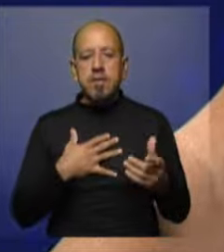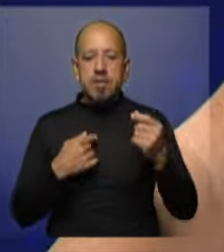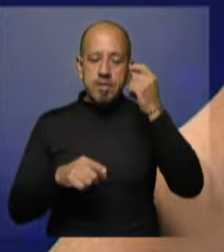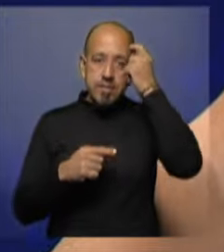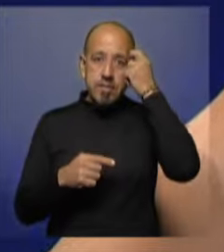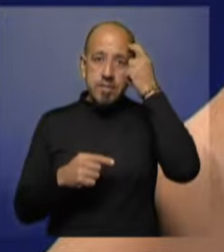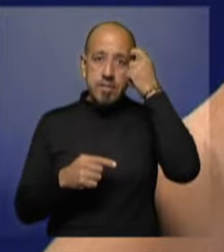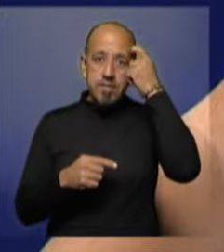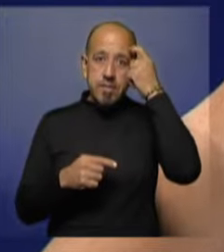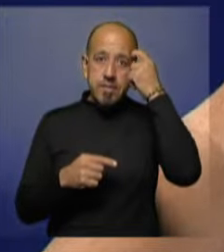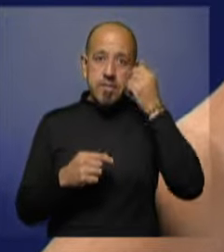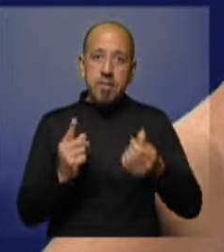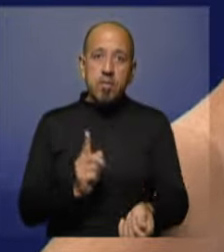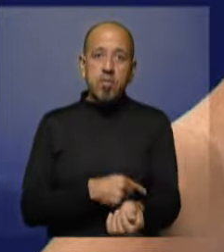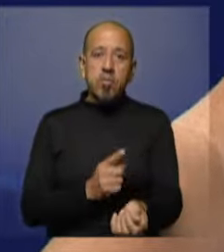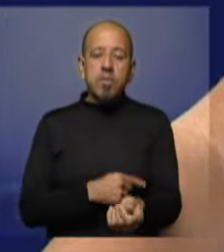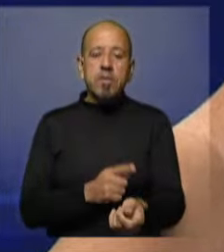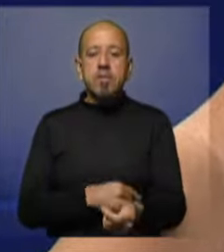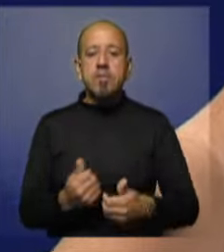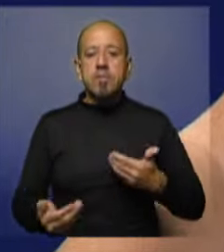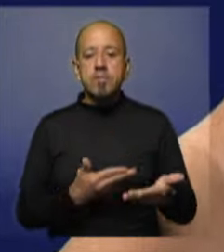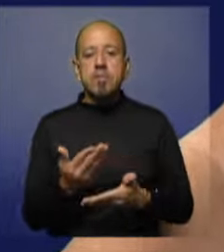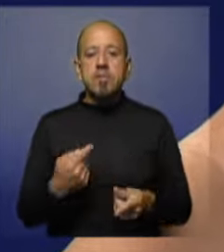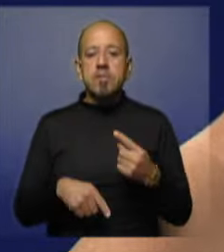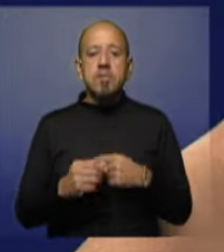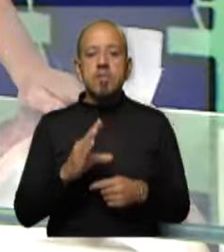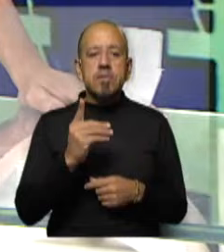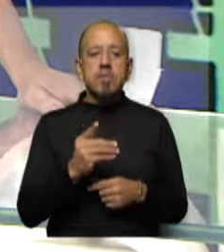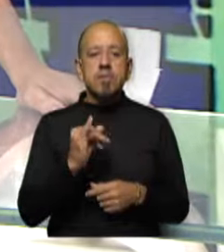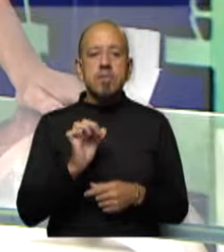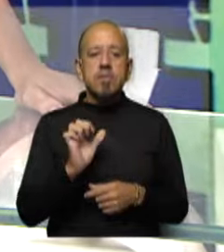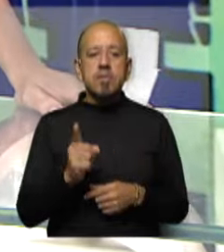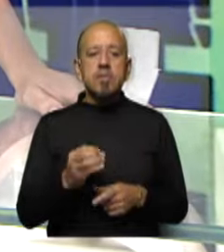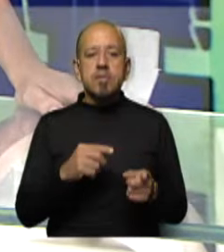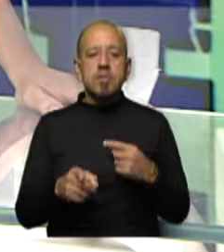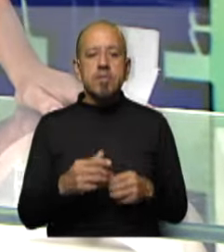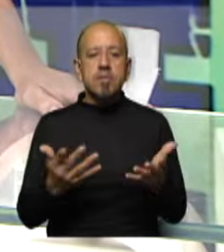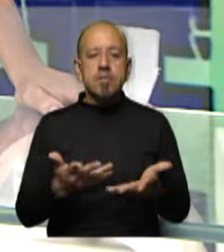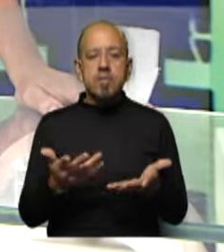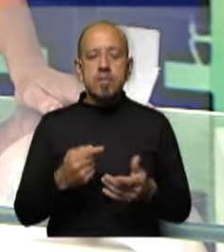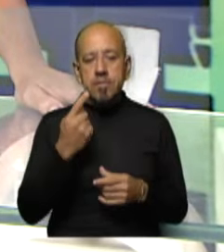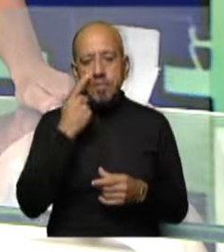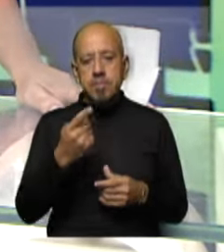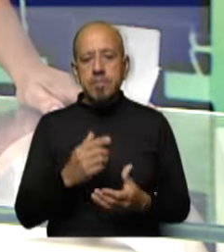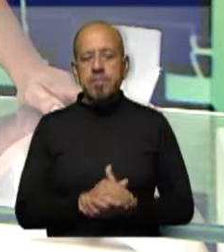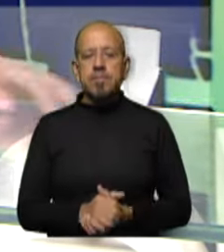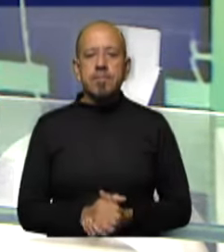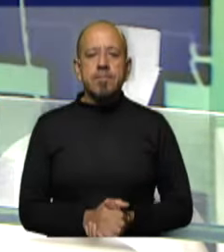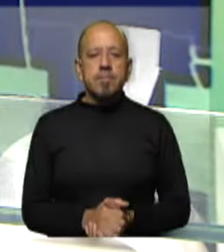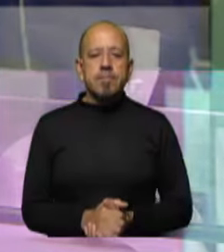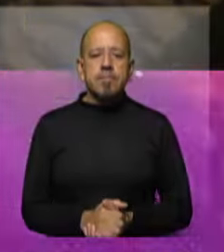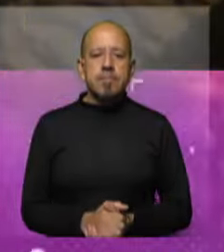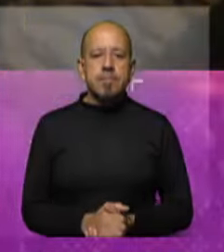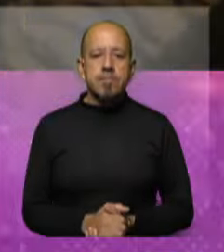tradiciones también se comparten y se contagian. Y seguimos con Diego, que está en la Ramírez, pero vamos a ver en qué parte de la Ramírez está.